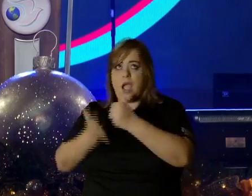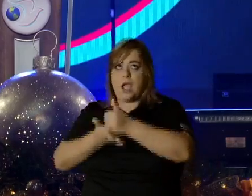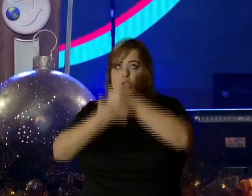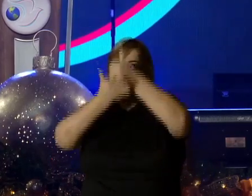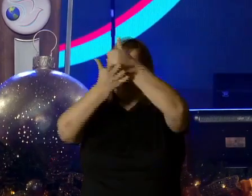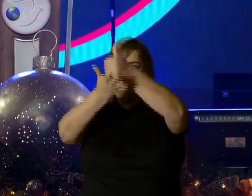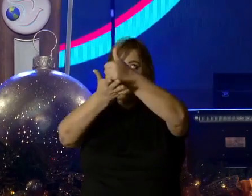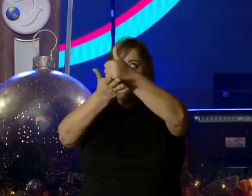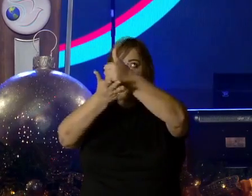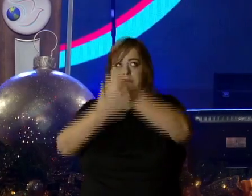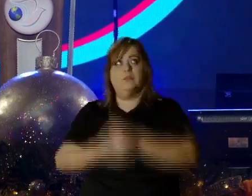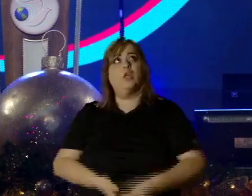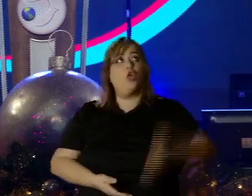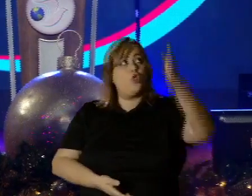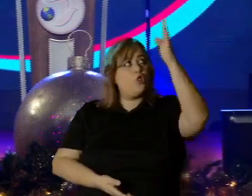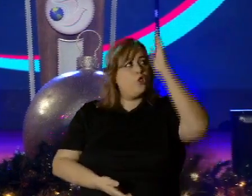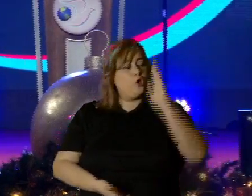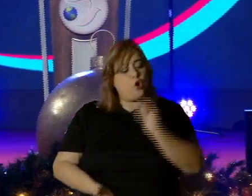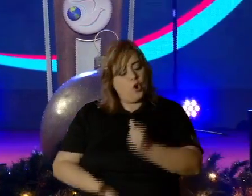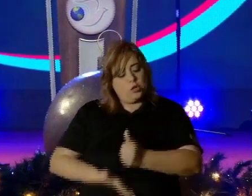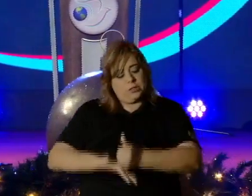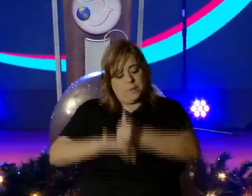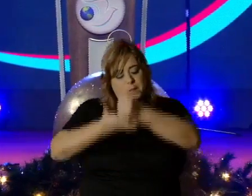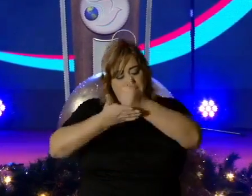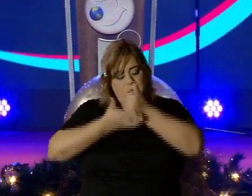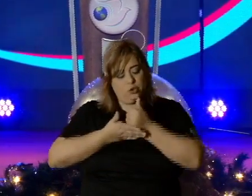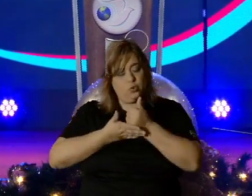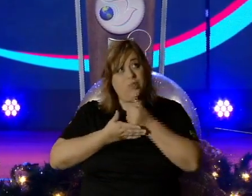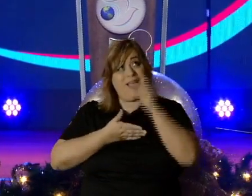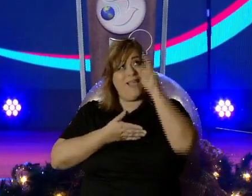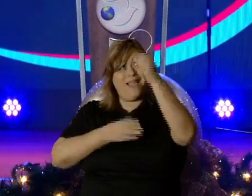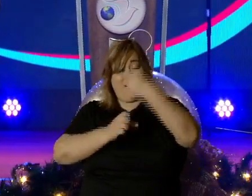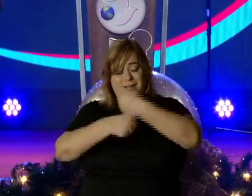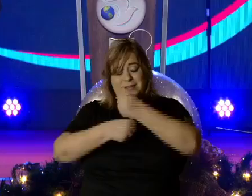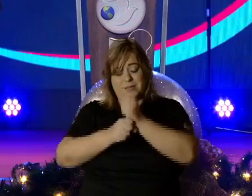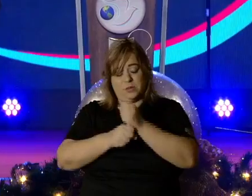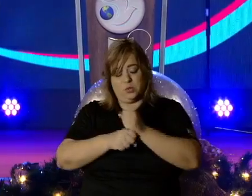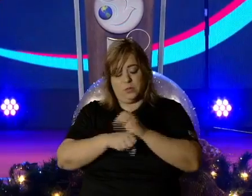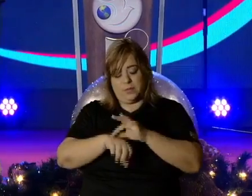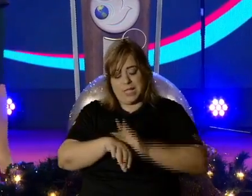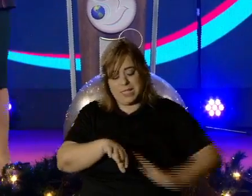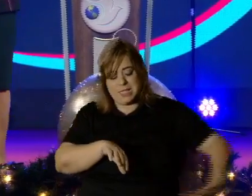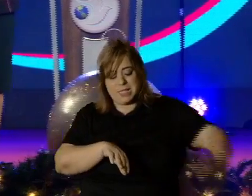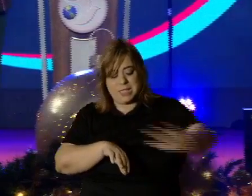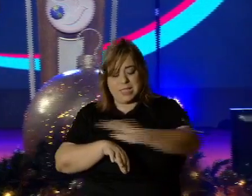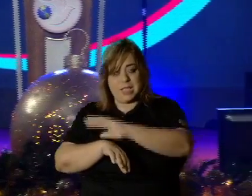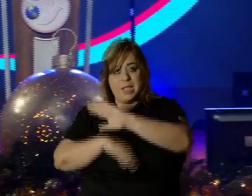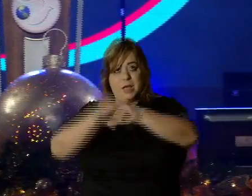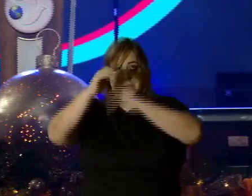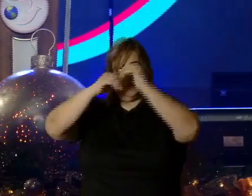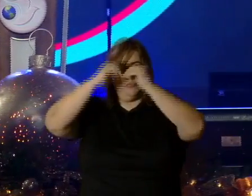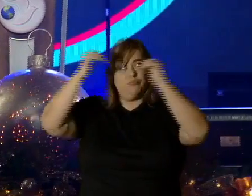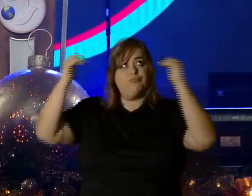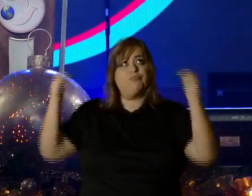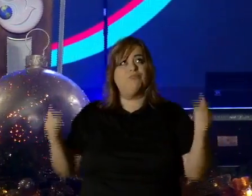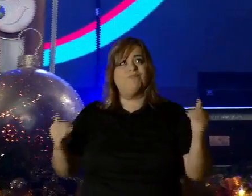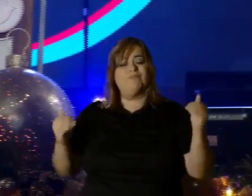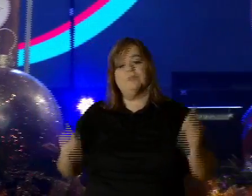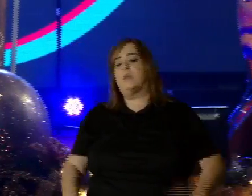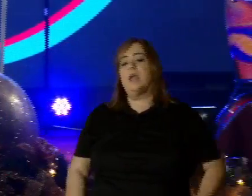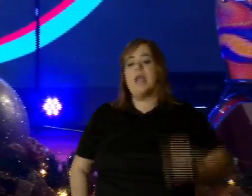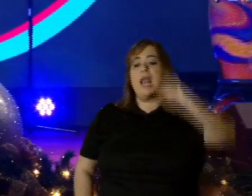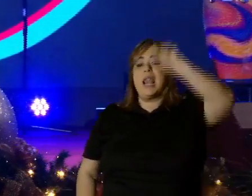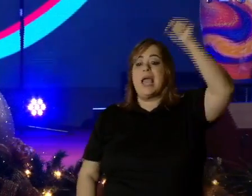de Jehová, que hizo los cielos y la tierra. ¿Cómo pretendes tener el favor de Dios si no